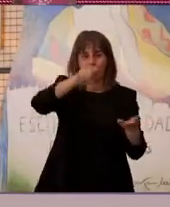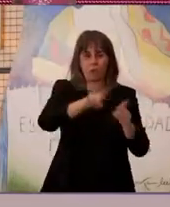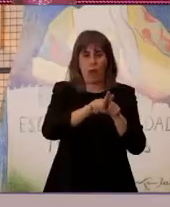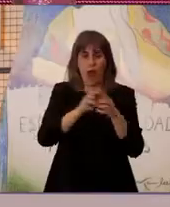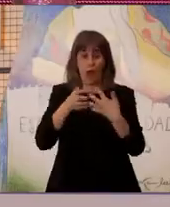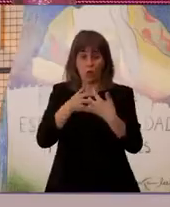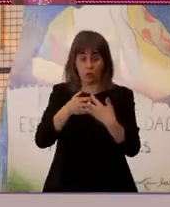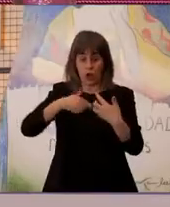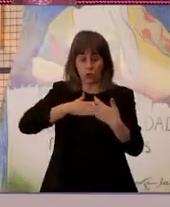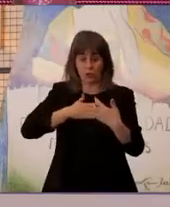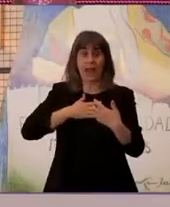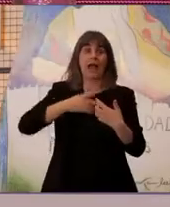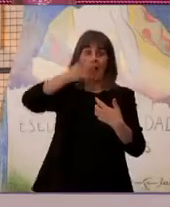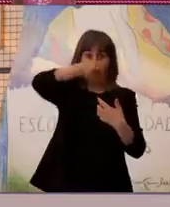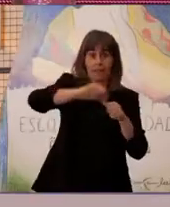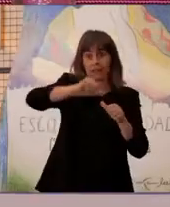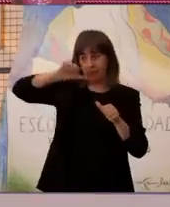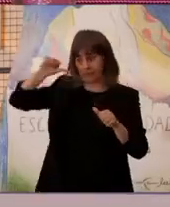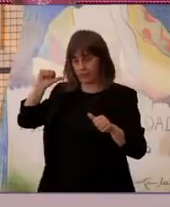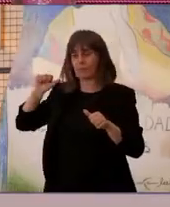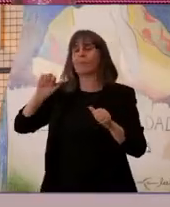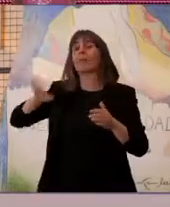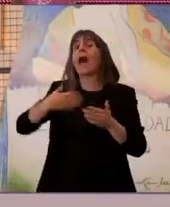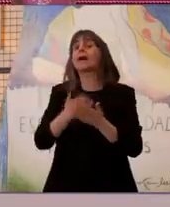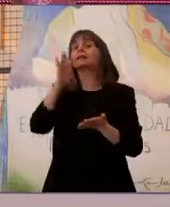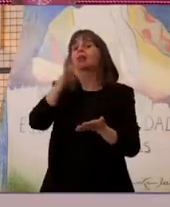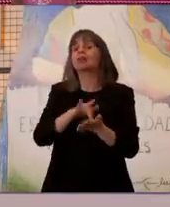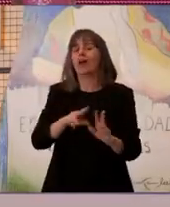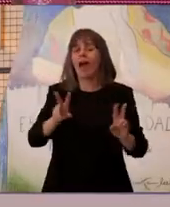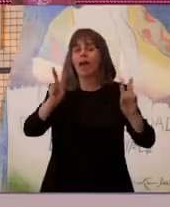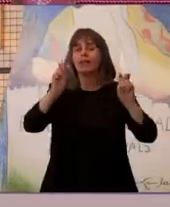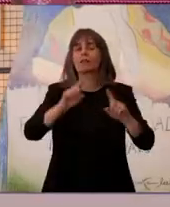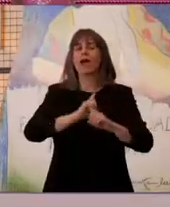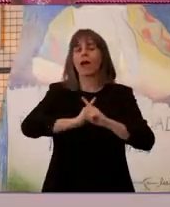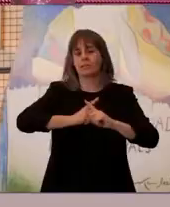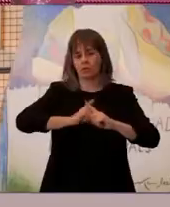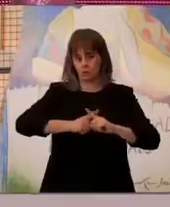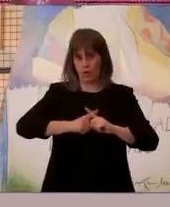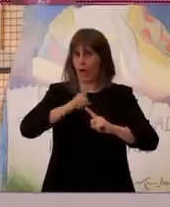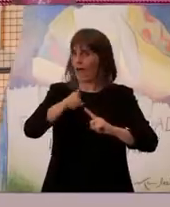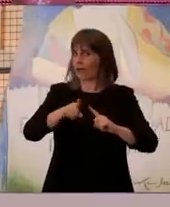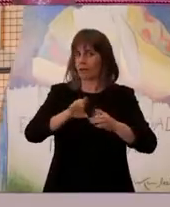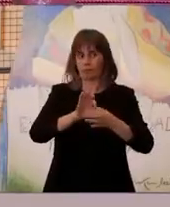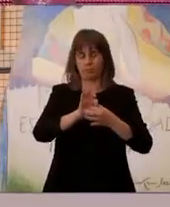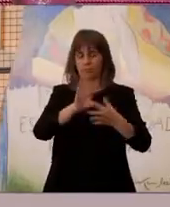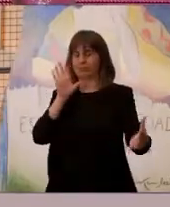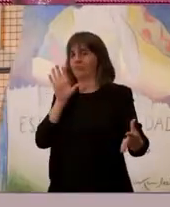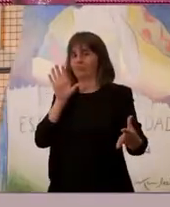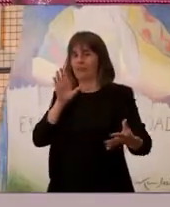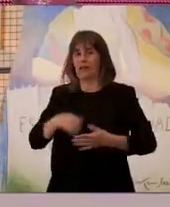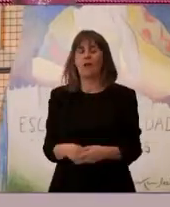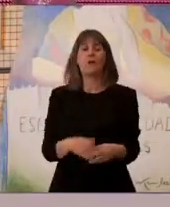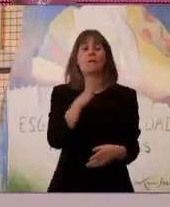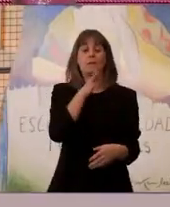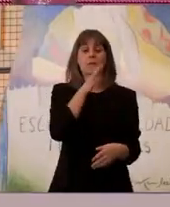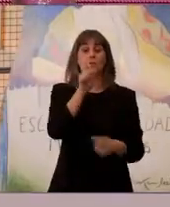hasta que llegamos al tema de la sexualidad y ahí hubo una ruptura total por qué Porque para las mujeres del